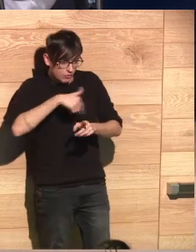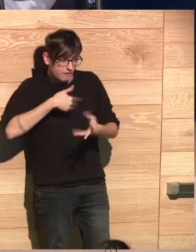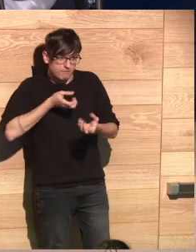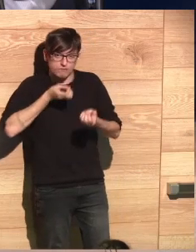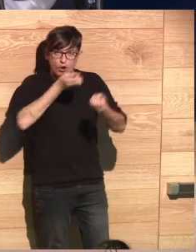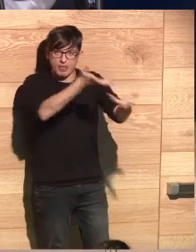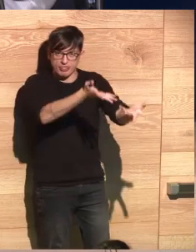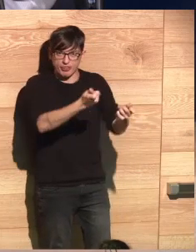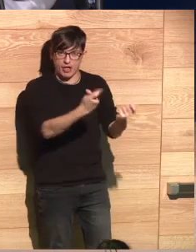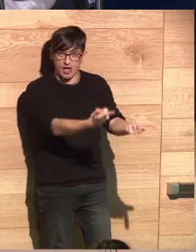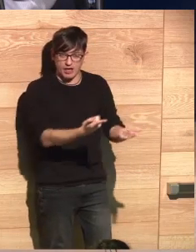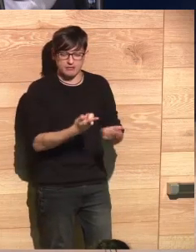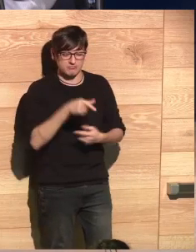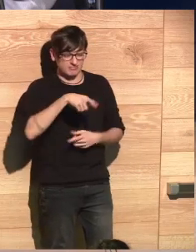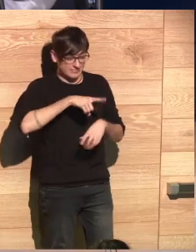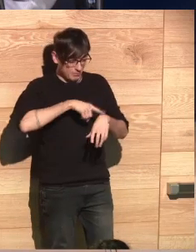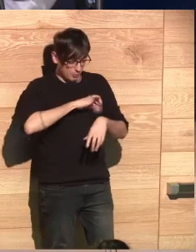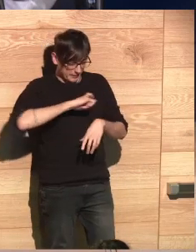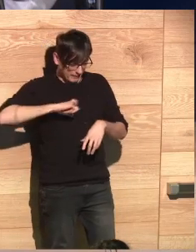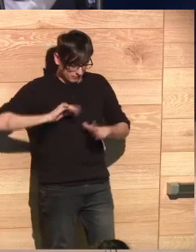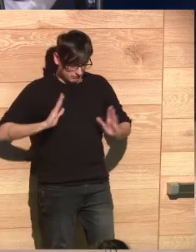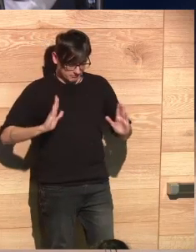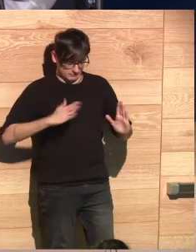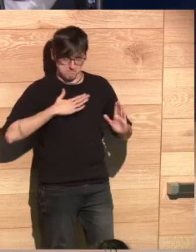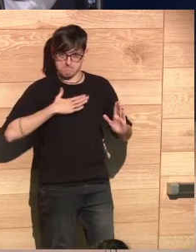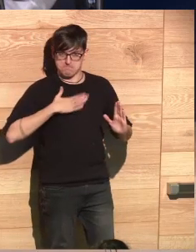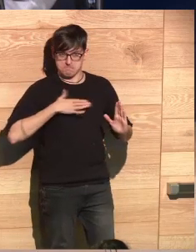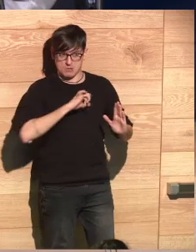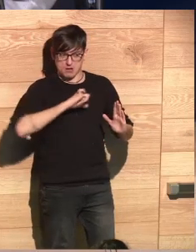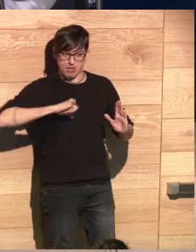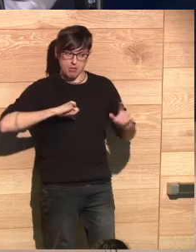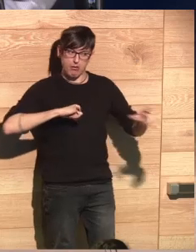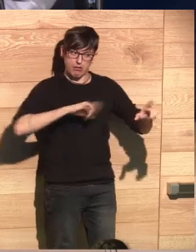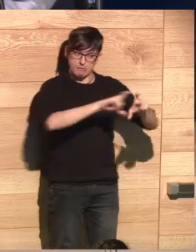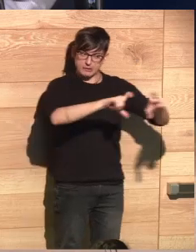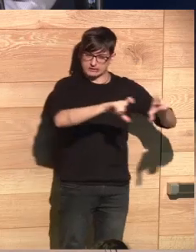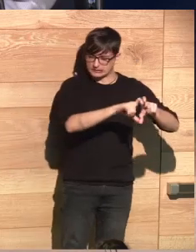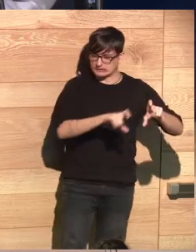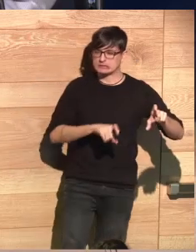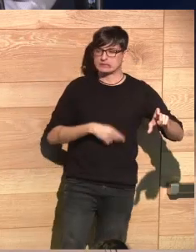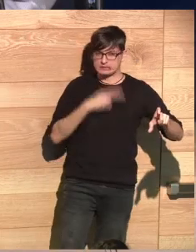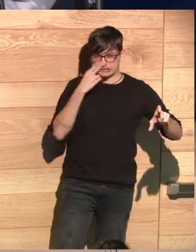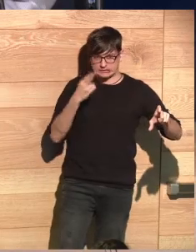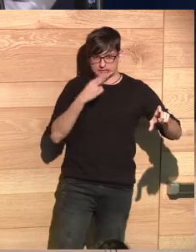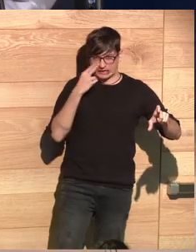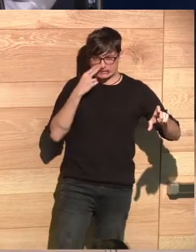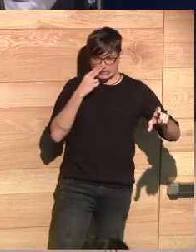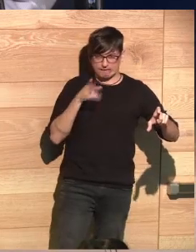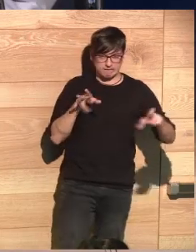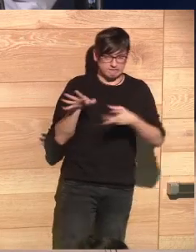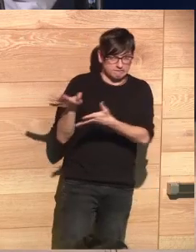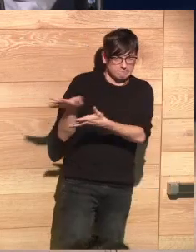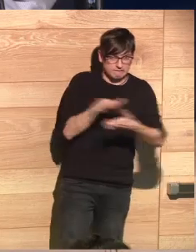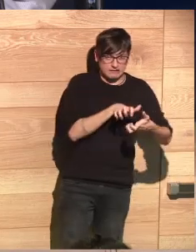información y que ese tiempo privado tuyo que tenías es útil para alguien. Es un gran desafío. Pero